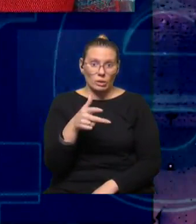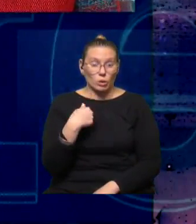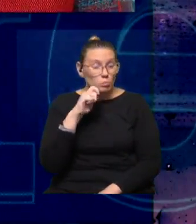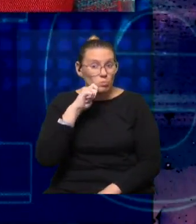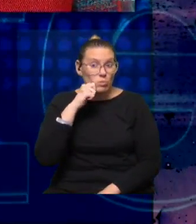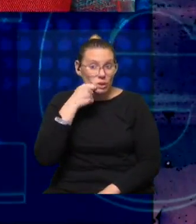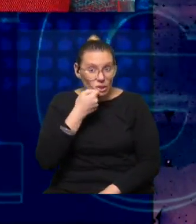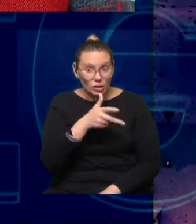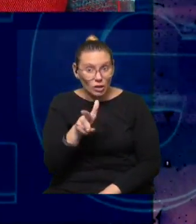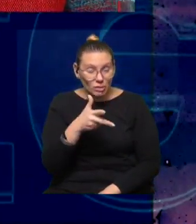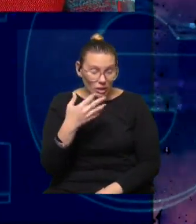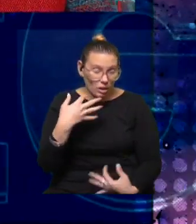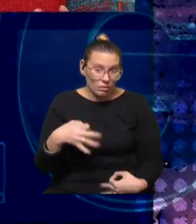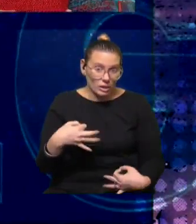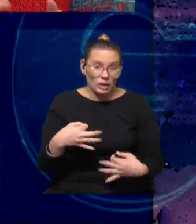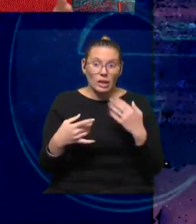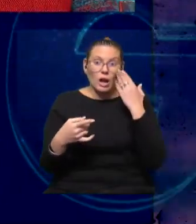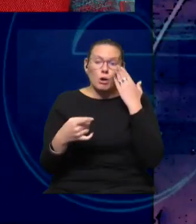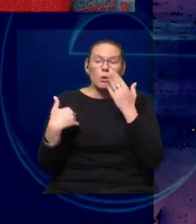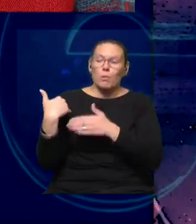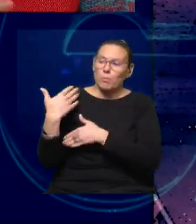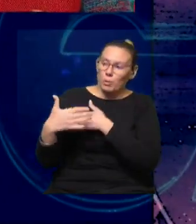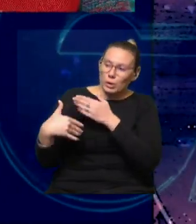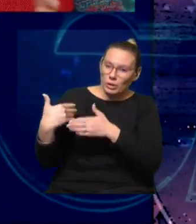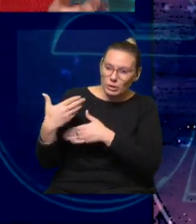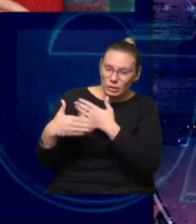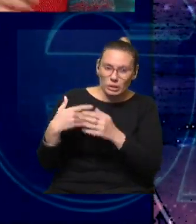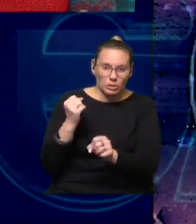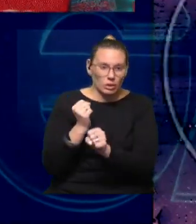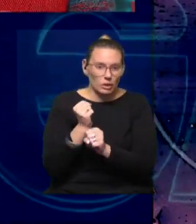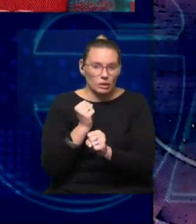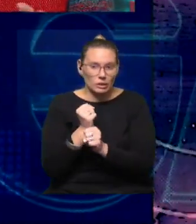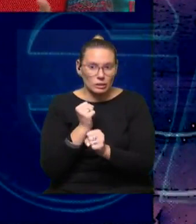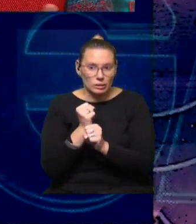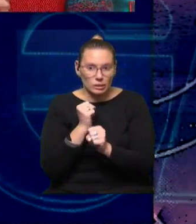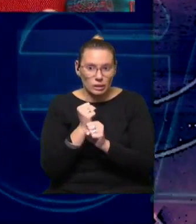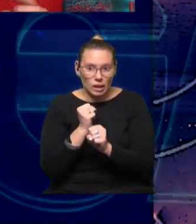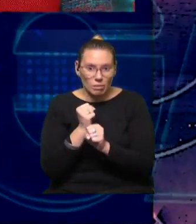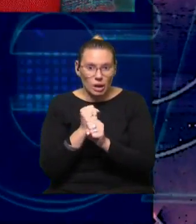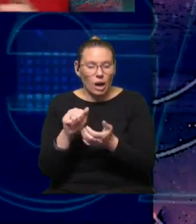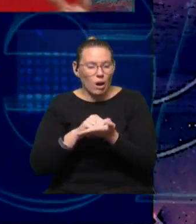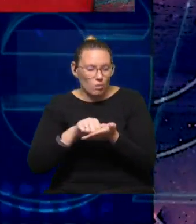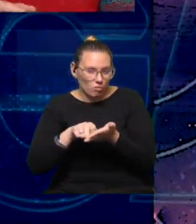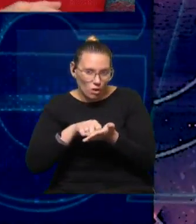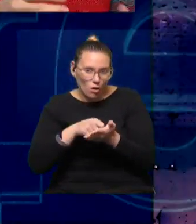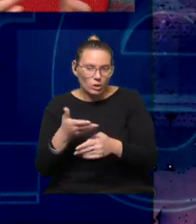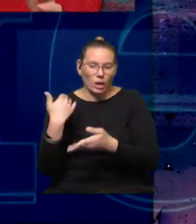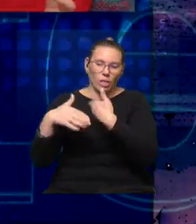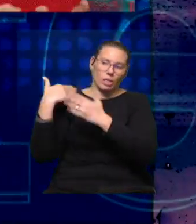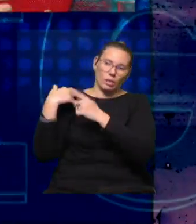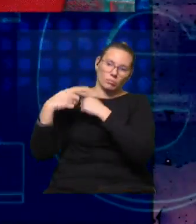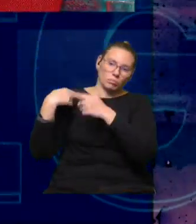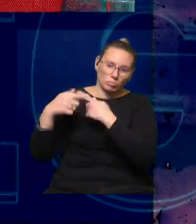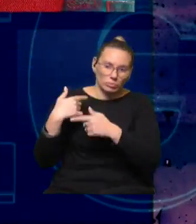atractivos cada video no porque es ese proceso de que uno trabaja Y borra va para atrás va para adelante